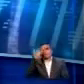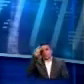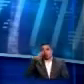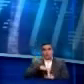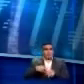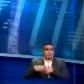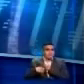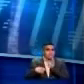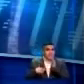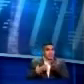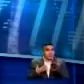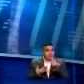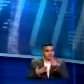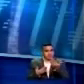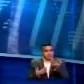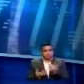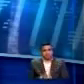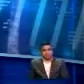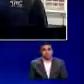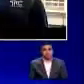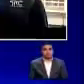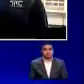escuchamos.